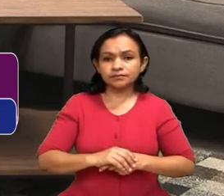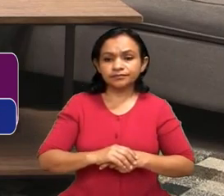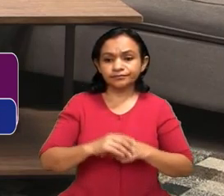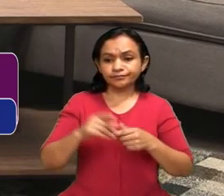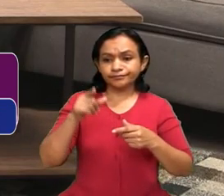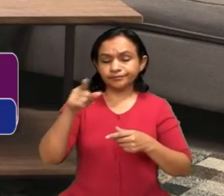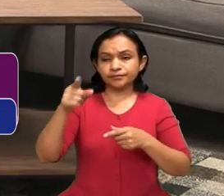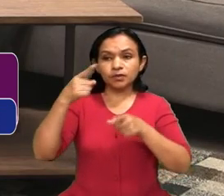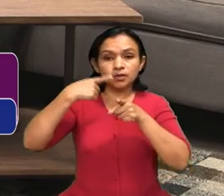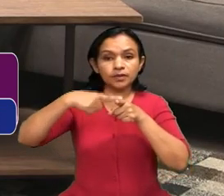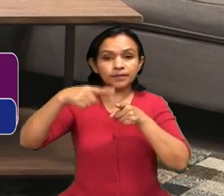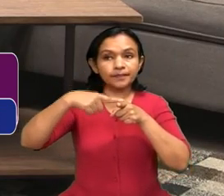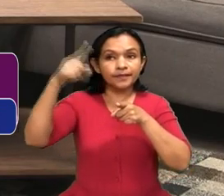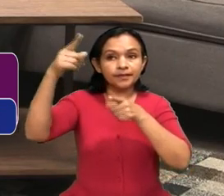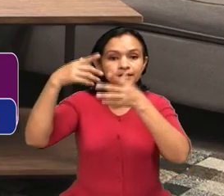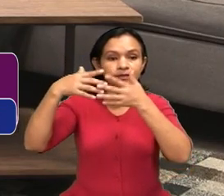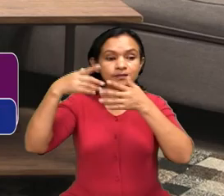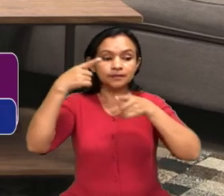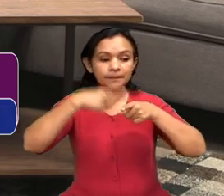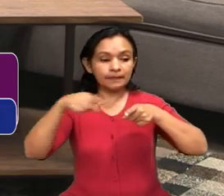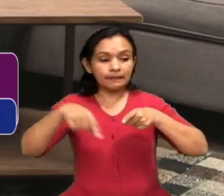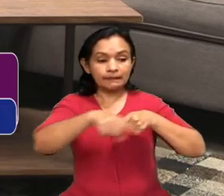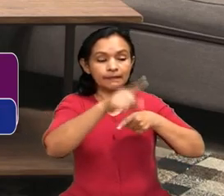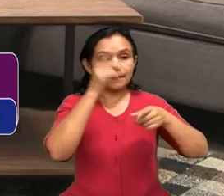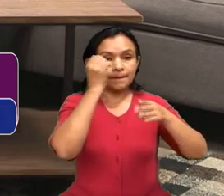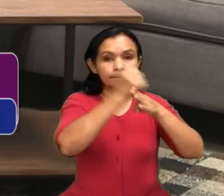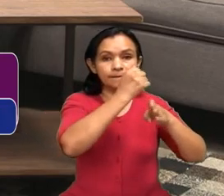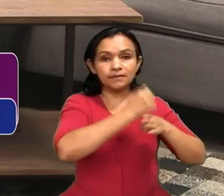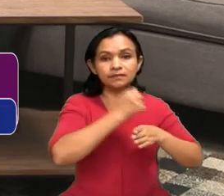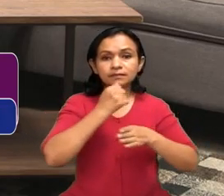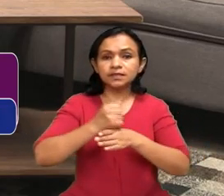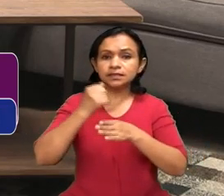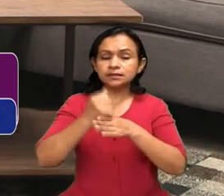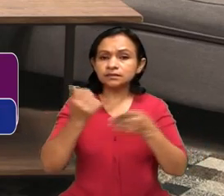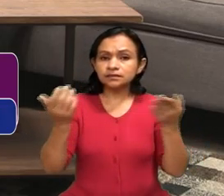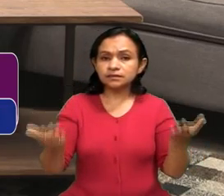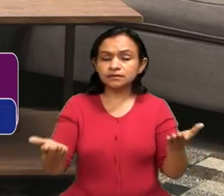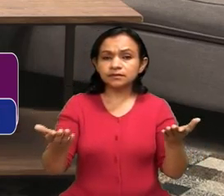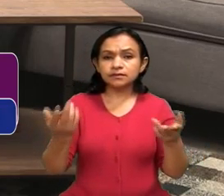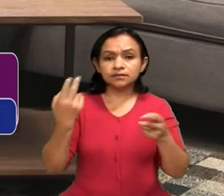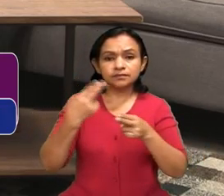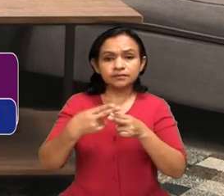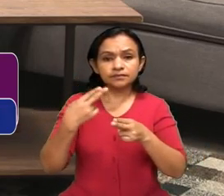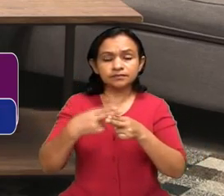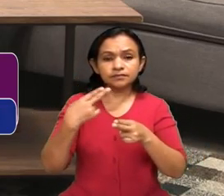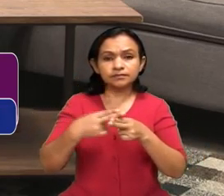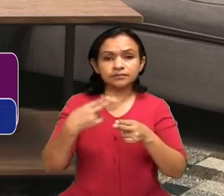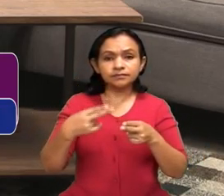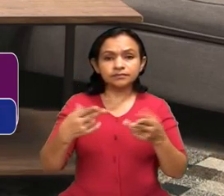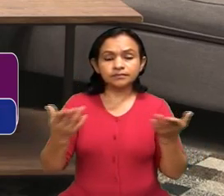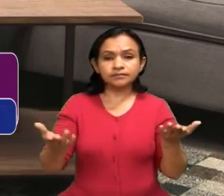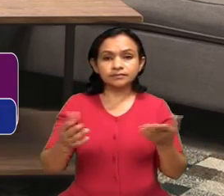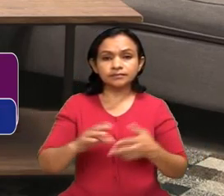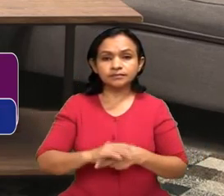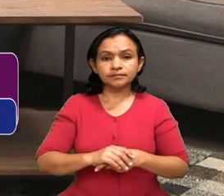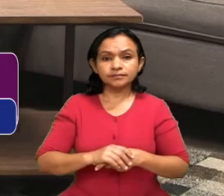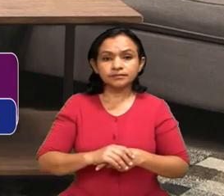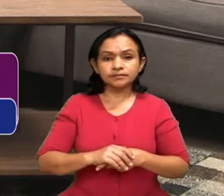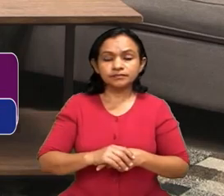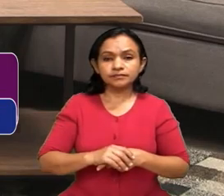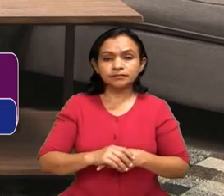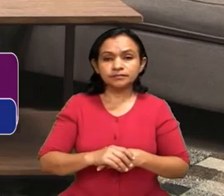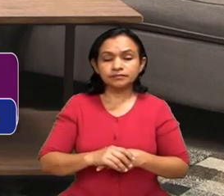mercenarios pagados por los Estados Unidos. Hay que llamarles de su verdadero nombre. Y a